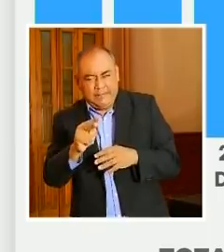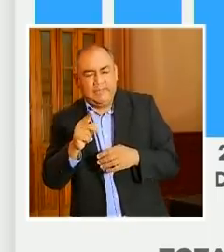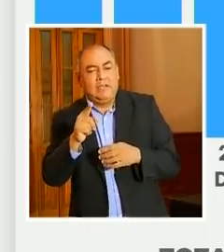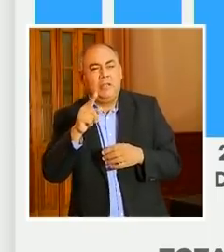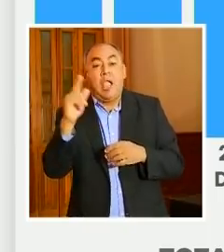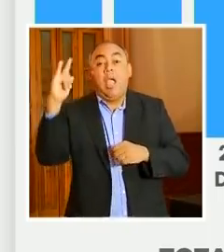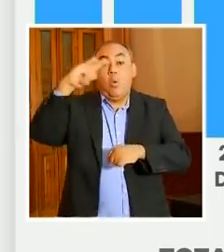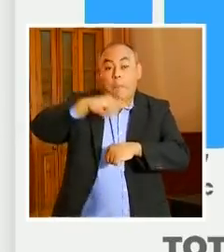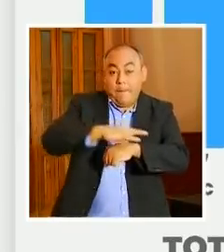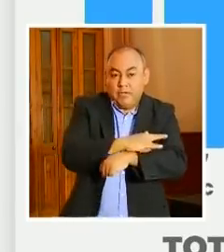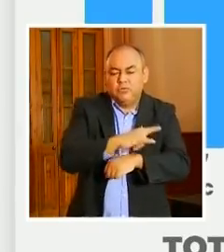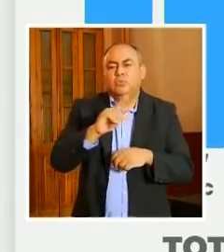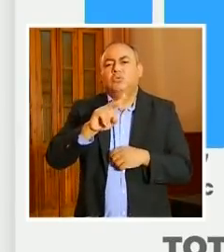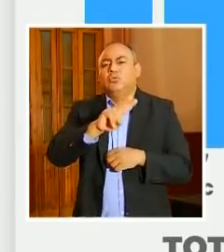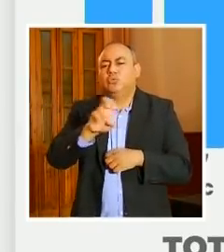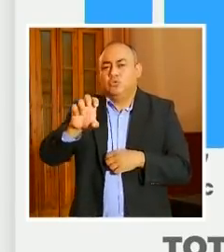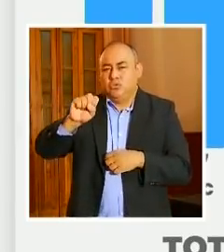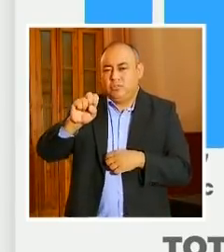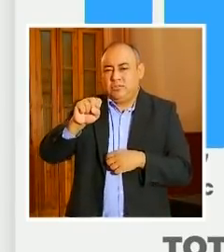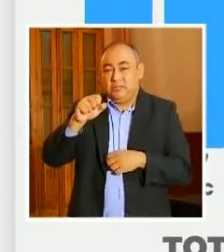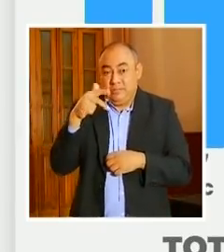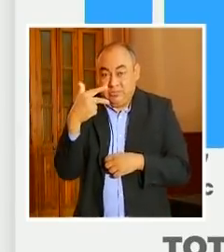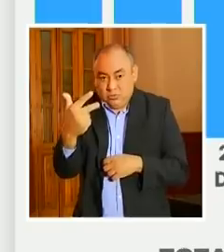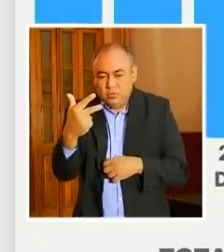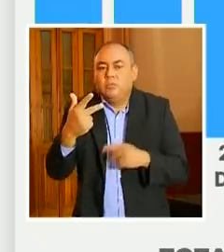268 casos de COVID-19,